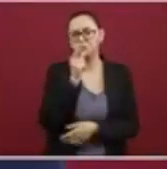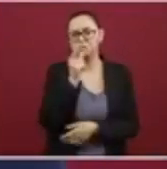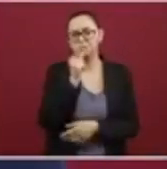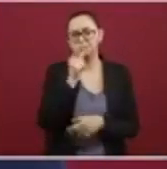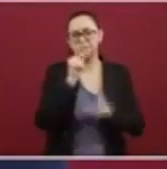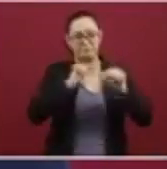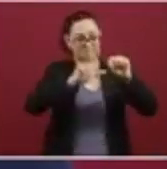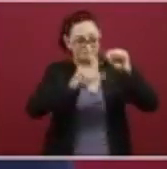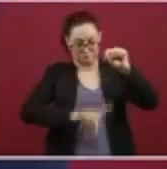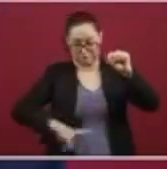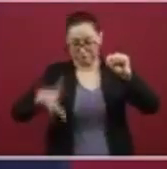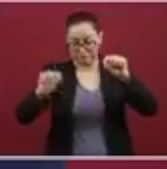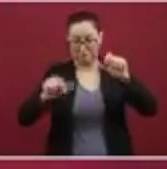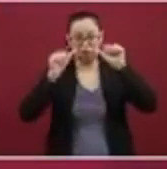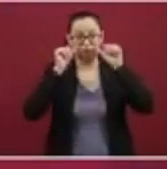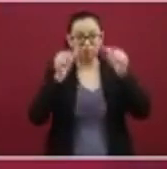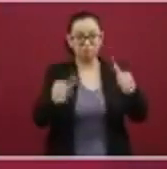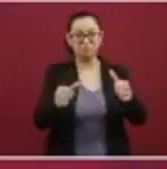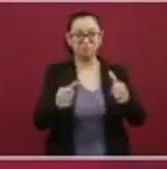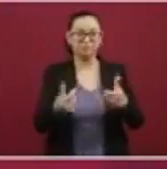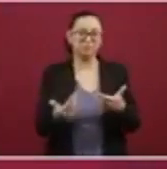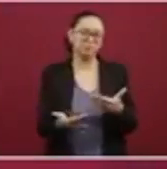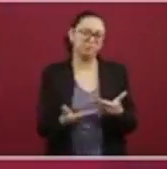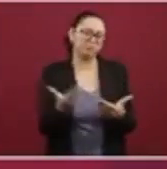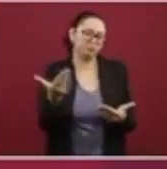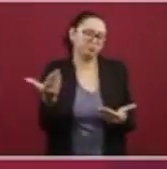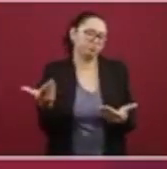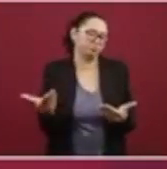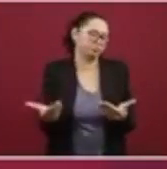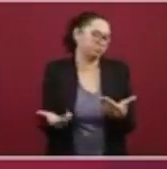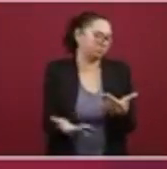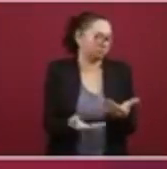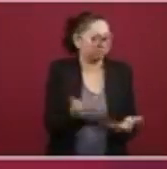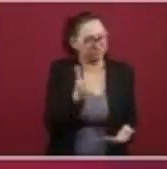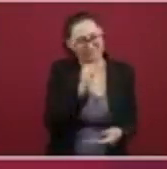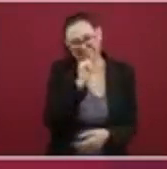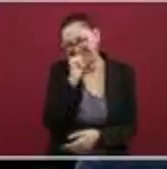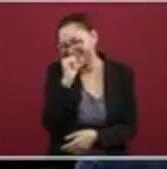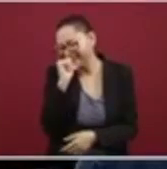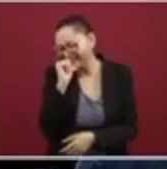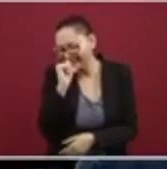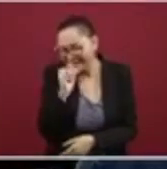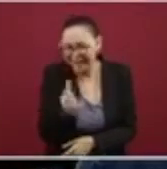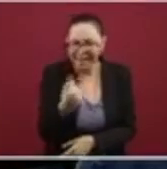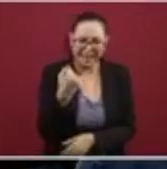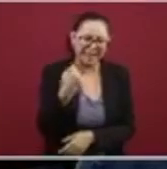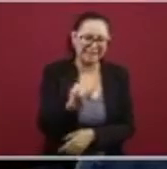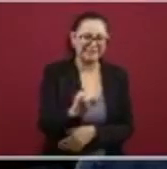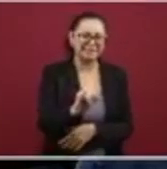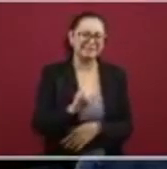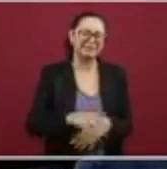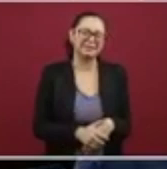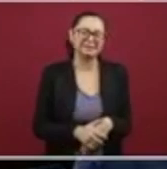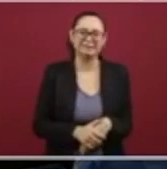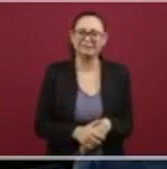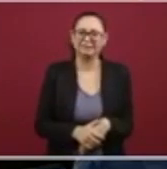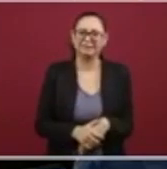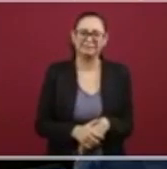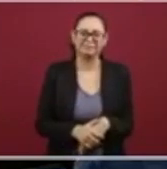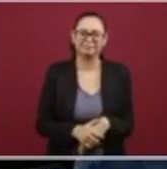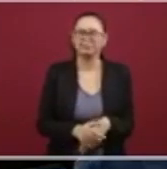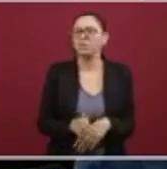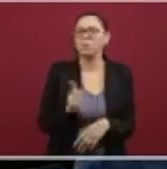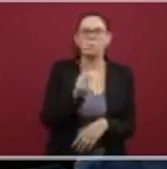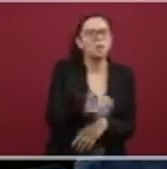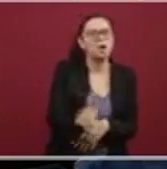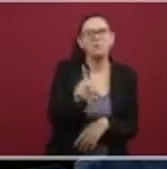pública. Nada, los pueblos sin